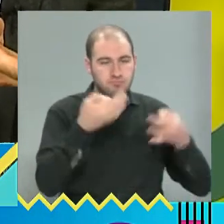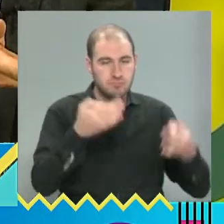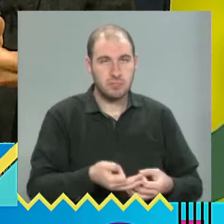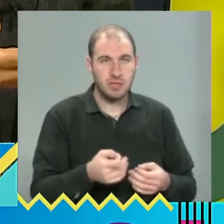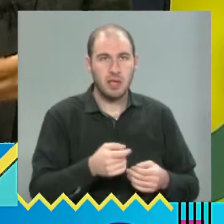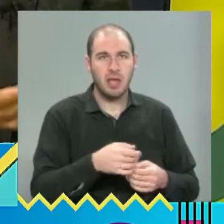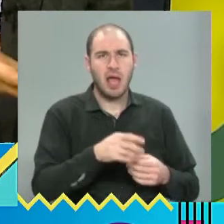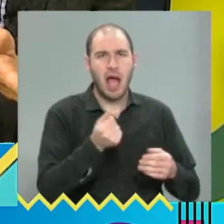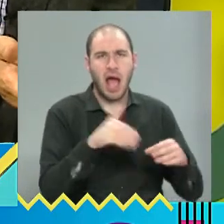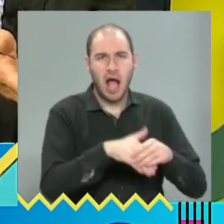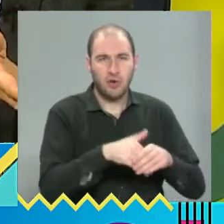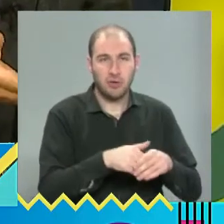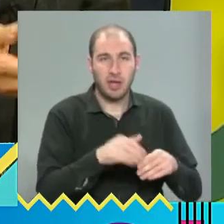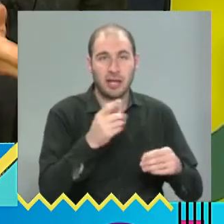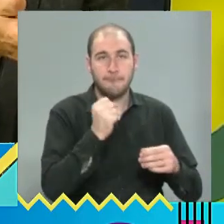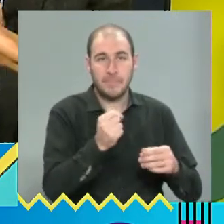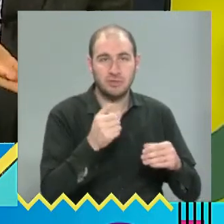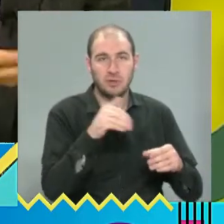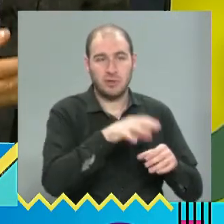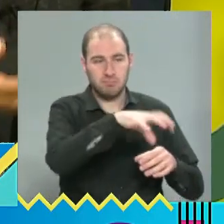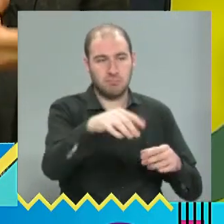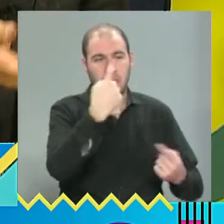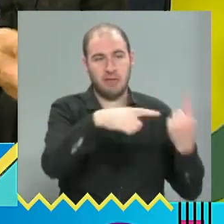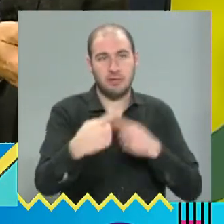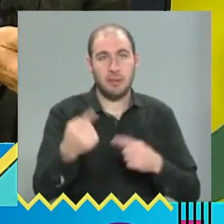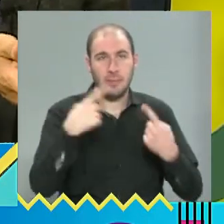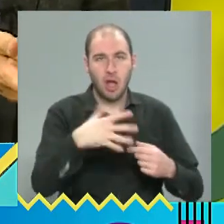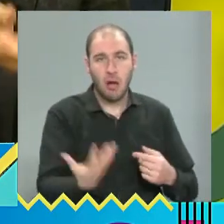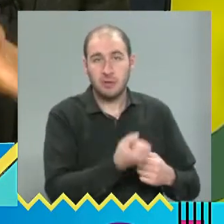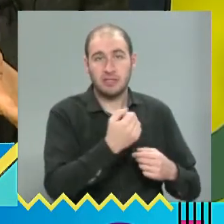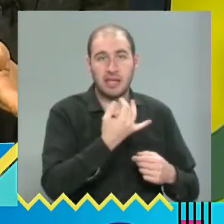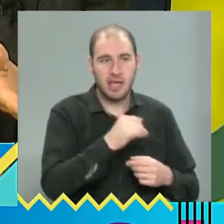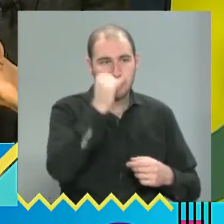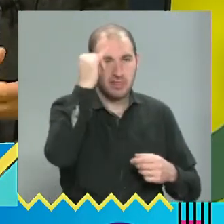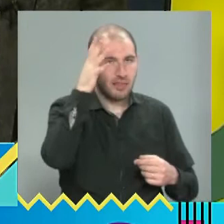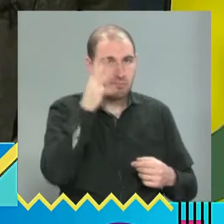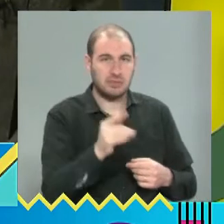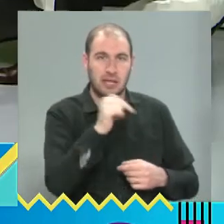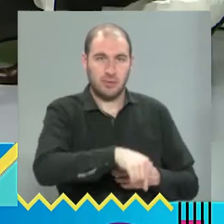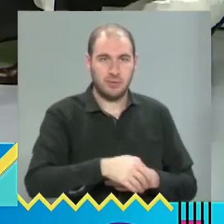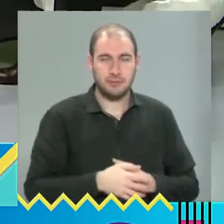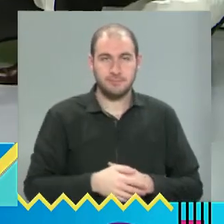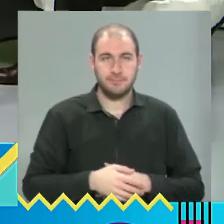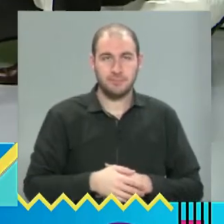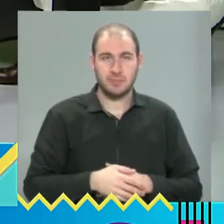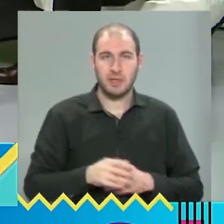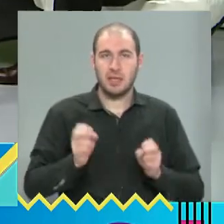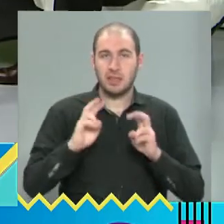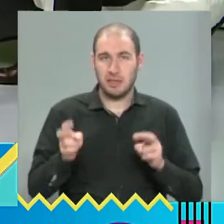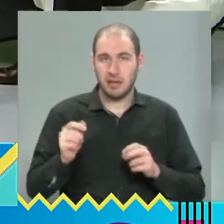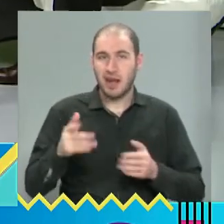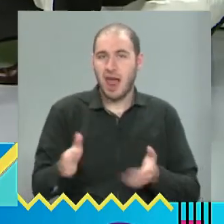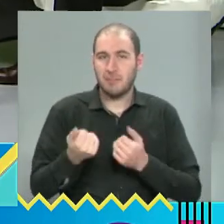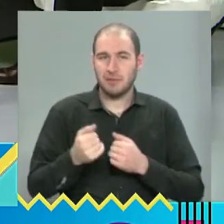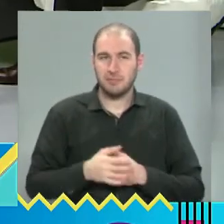hacer rendir los ahorros, colocarse en pesos en distintos instrumentos, pero aprovechando las altas tasas de interés. Bueno, claro, el tema,